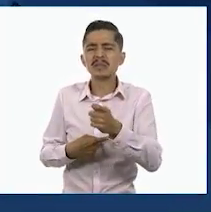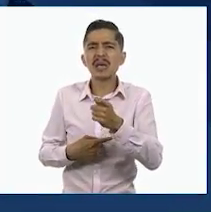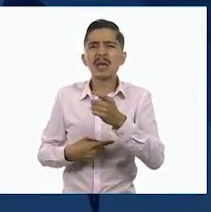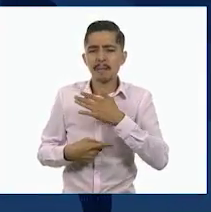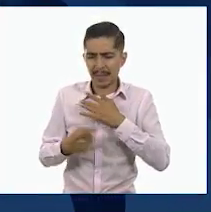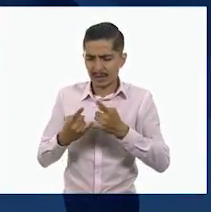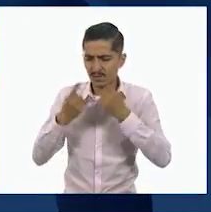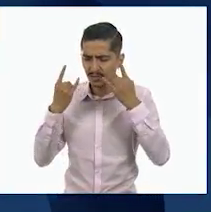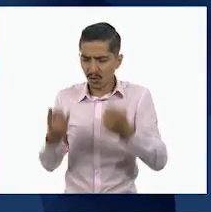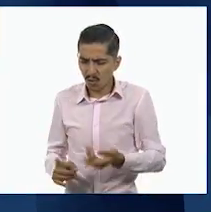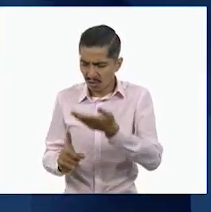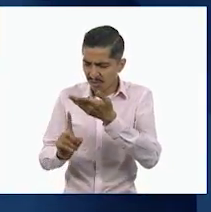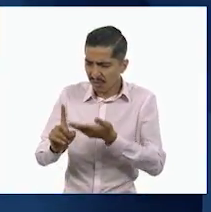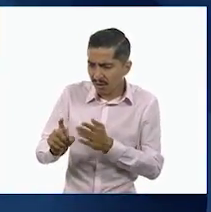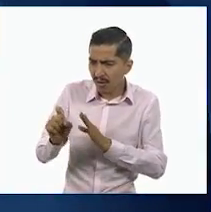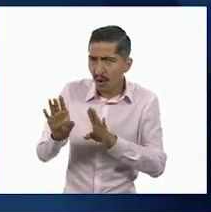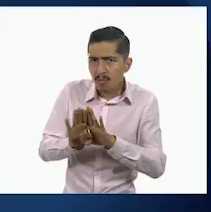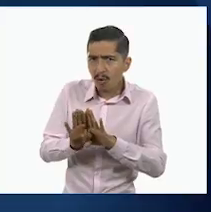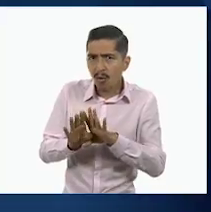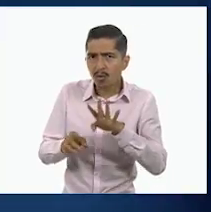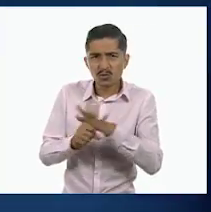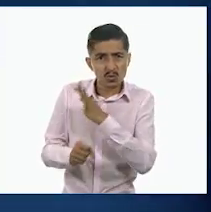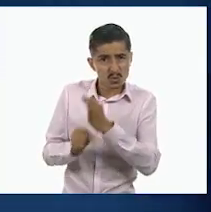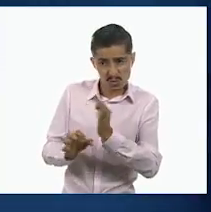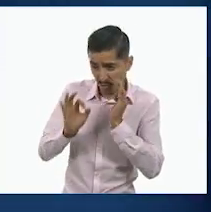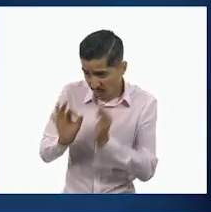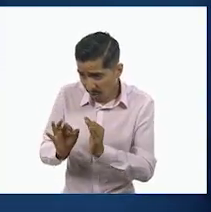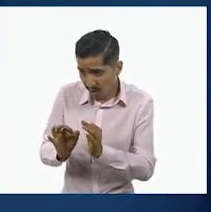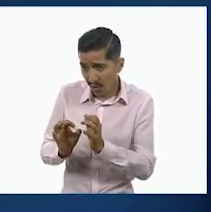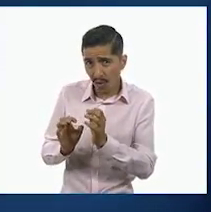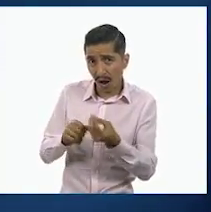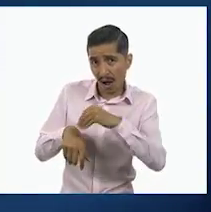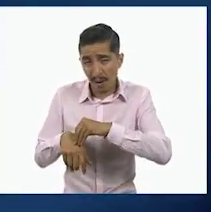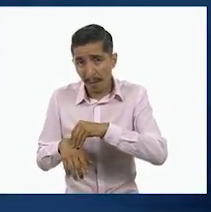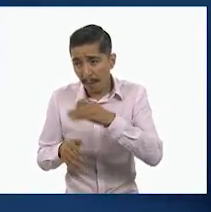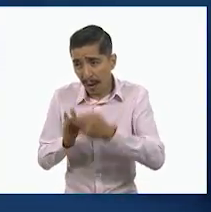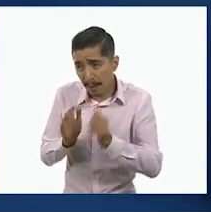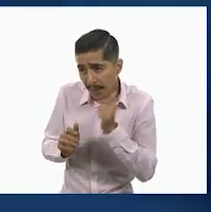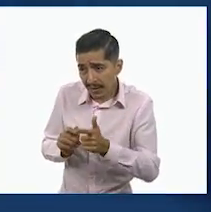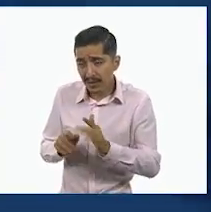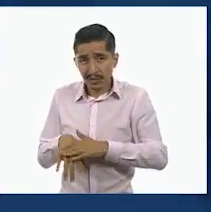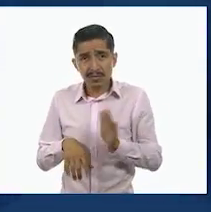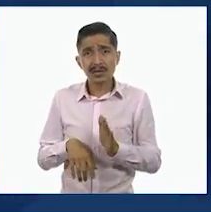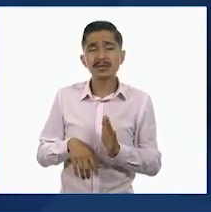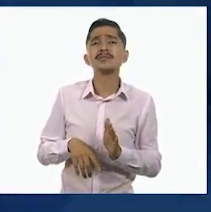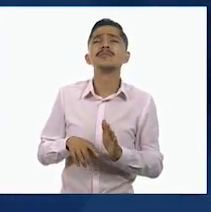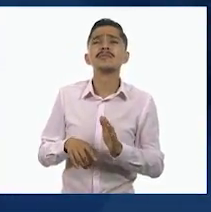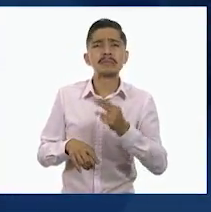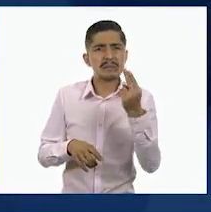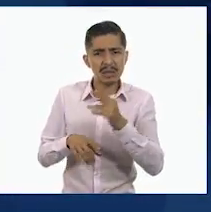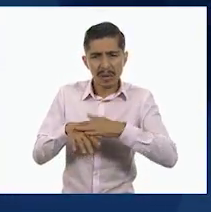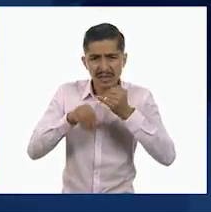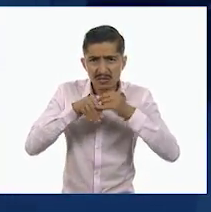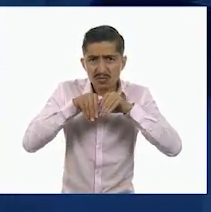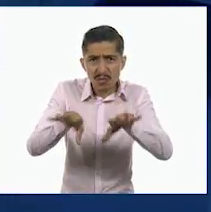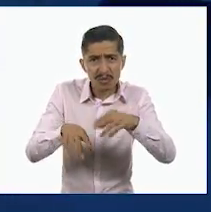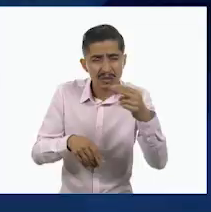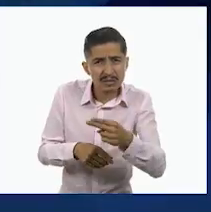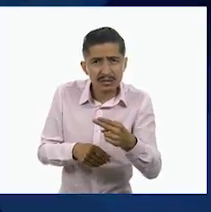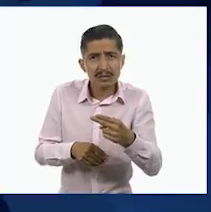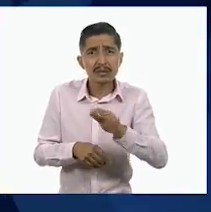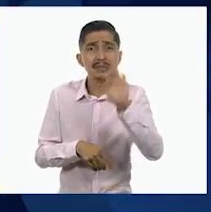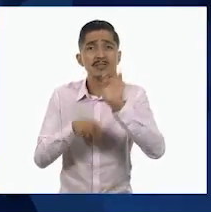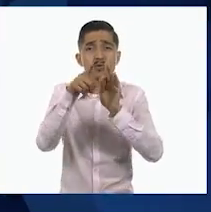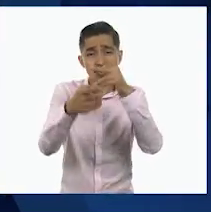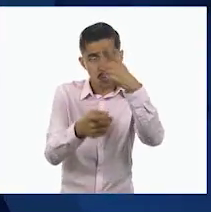biografía. ¿Son suficientes? ¿Hay algo más? ¿Es necesario obtener más información? Si tu texto